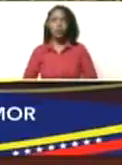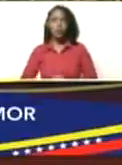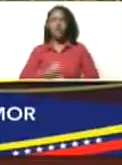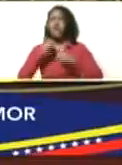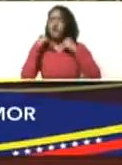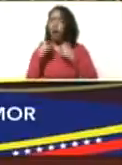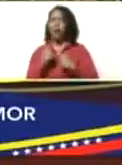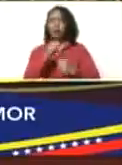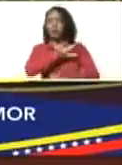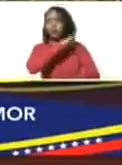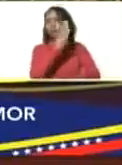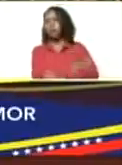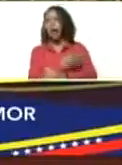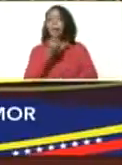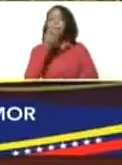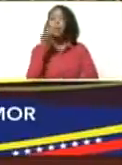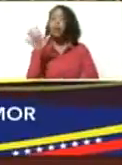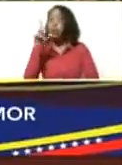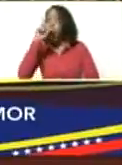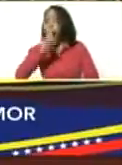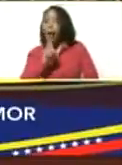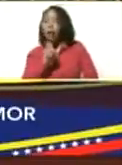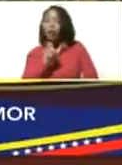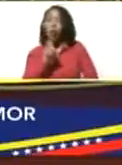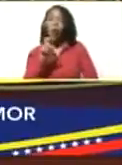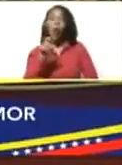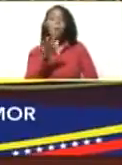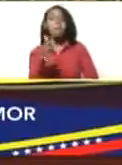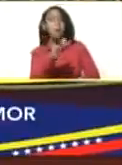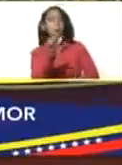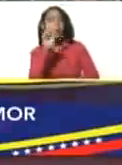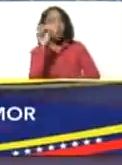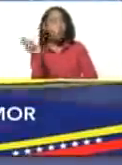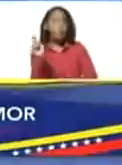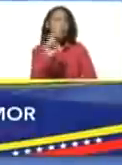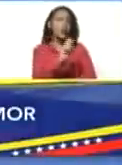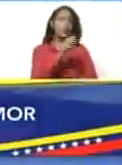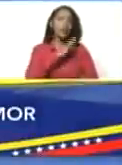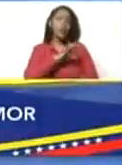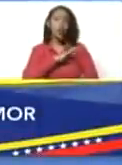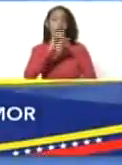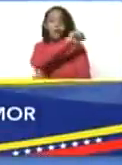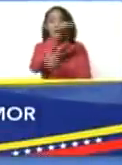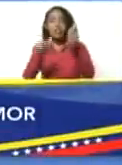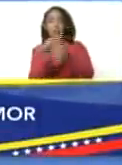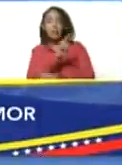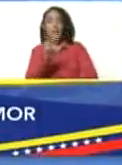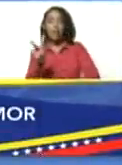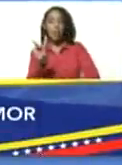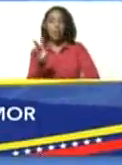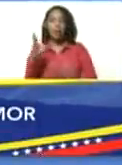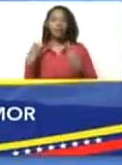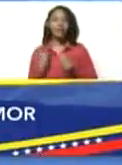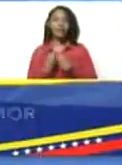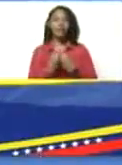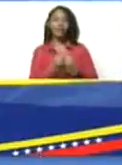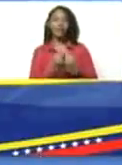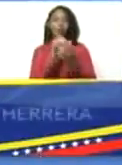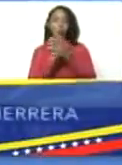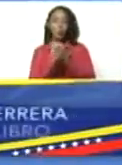potentes, ya el próximo año, apenas en unos meses, señora vicepresidenta, compañero